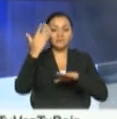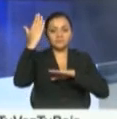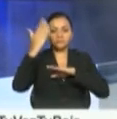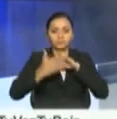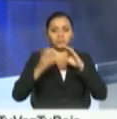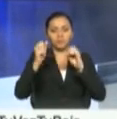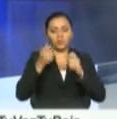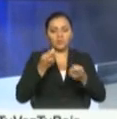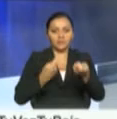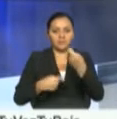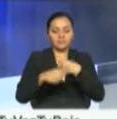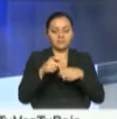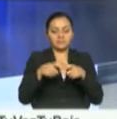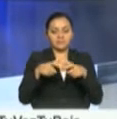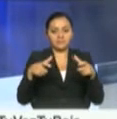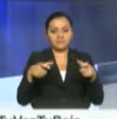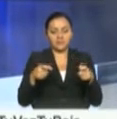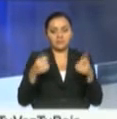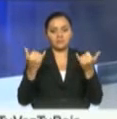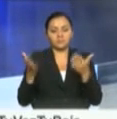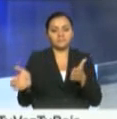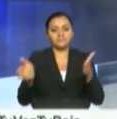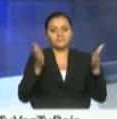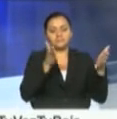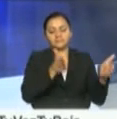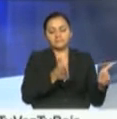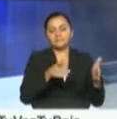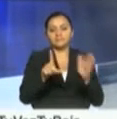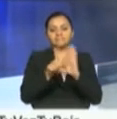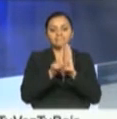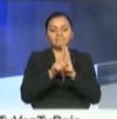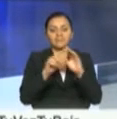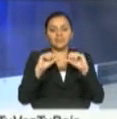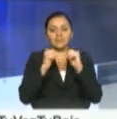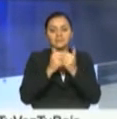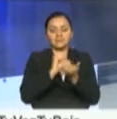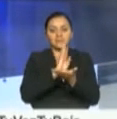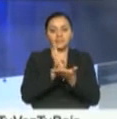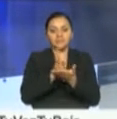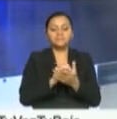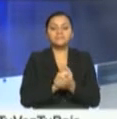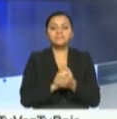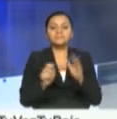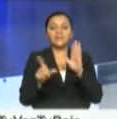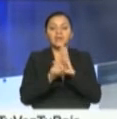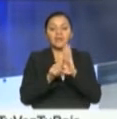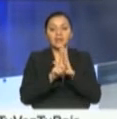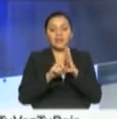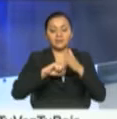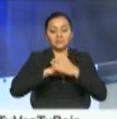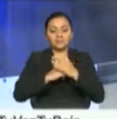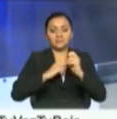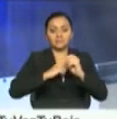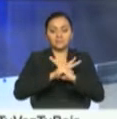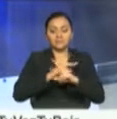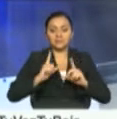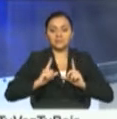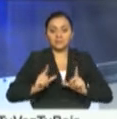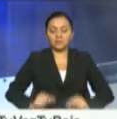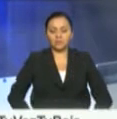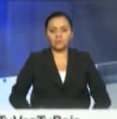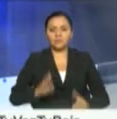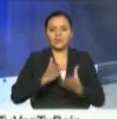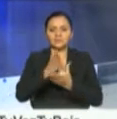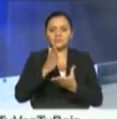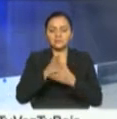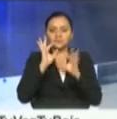pueda canjear sus billetes. Ahora pasamos a materia legislativa. La Ley Orgánica de Medicina Prepagada garantiza un verdadero acceso